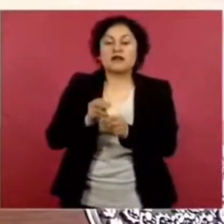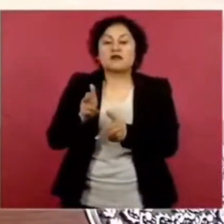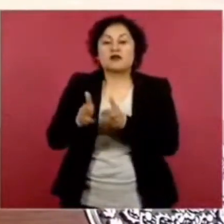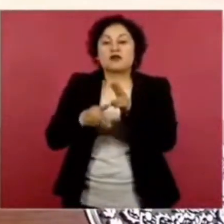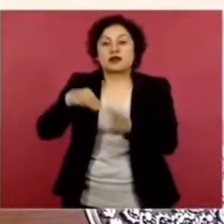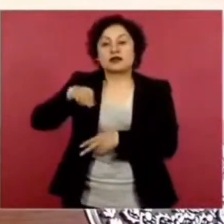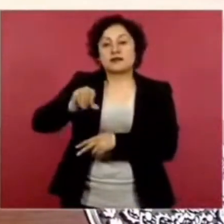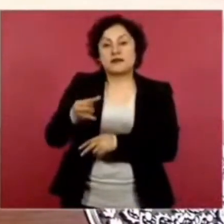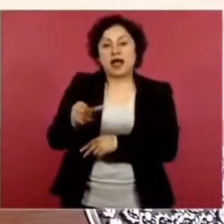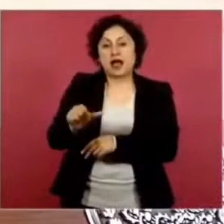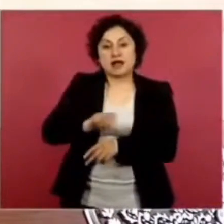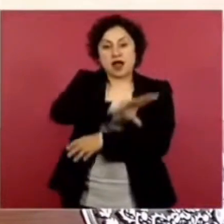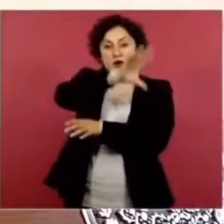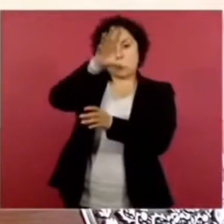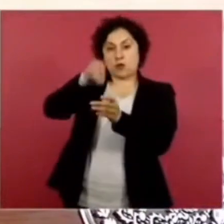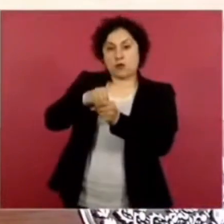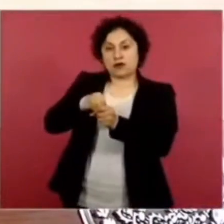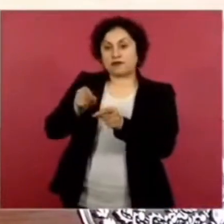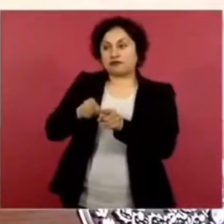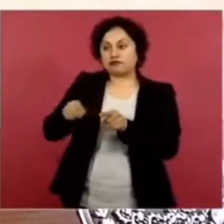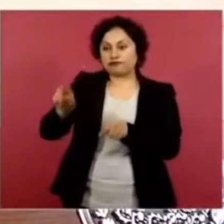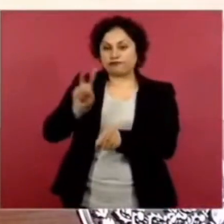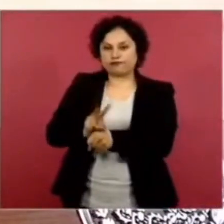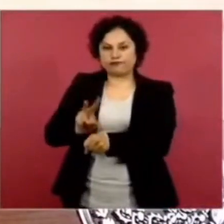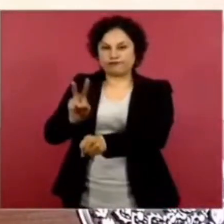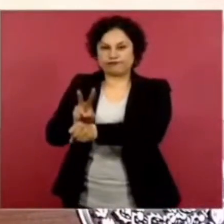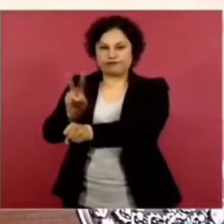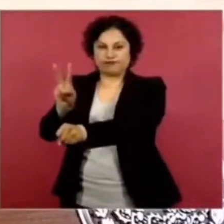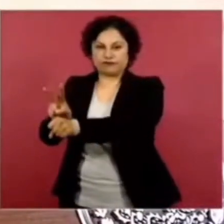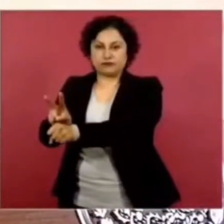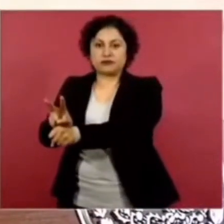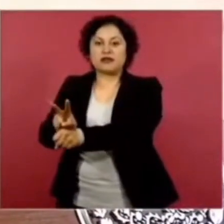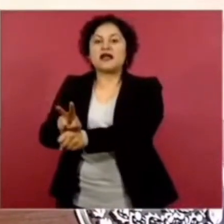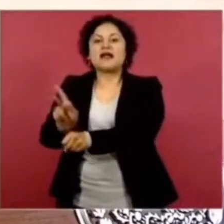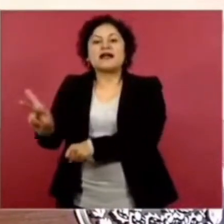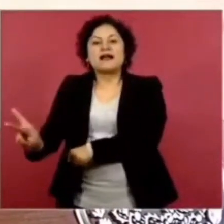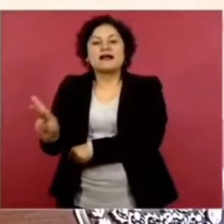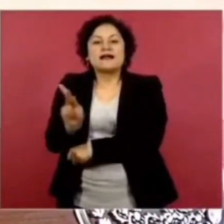algo parecido a lo que vamos a hacer en Acapulco,